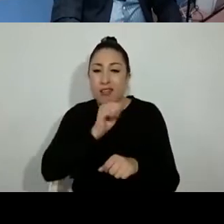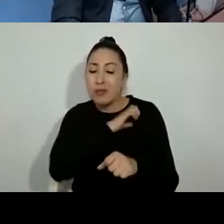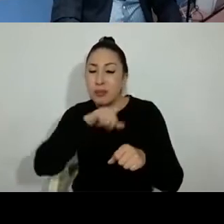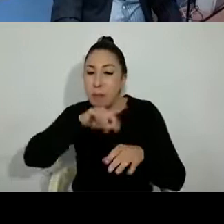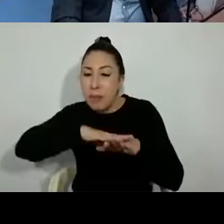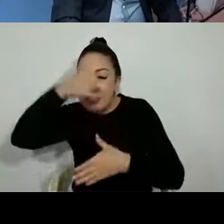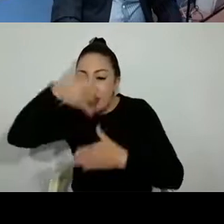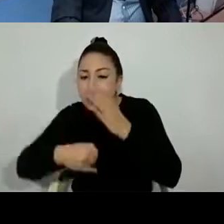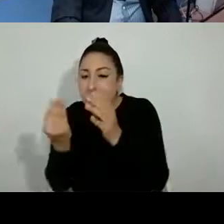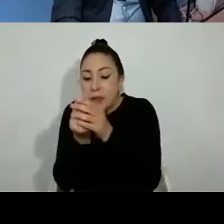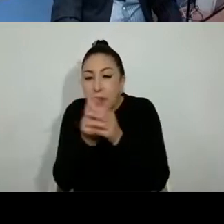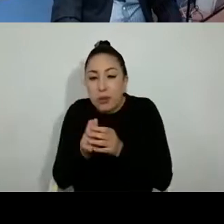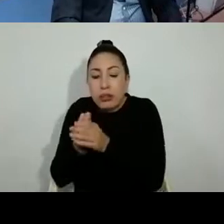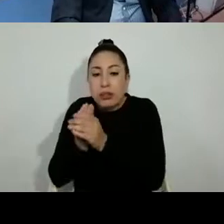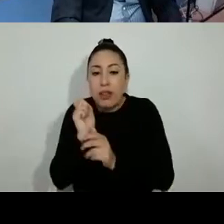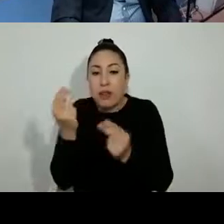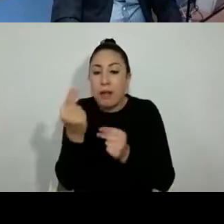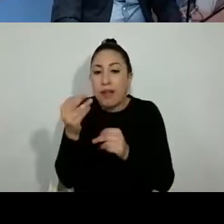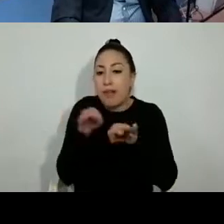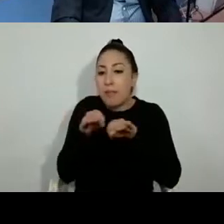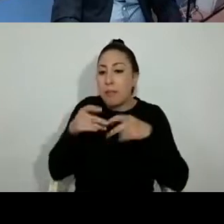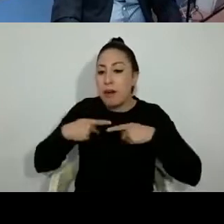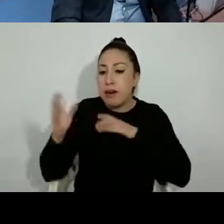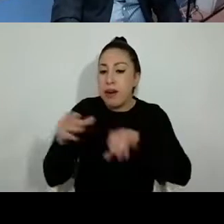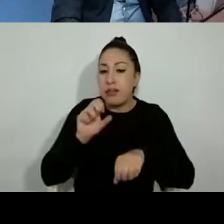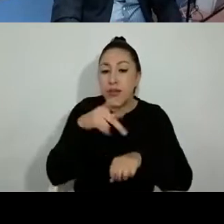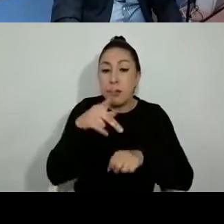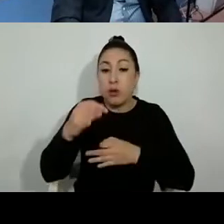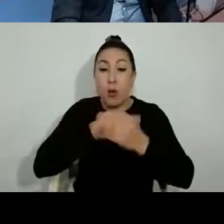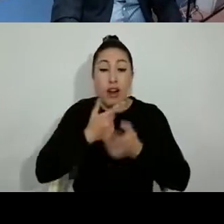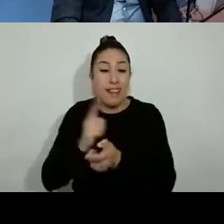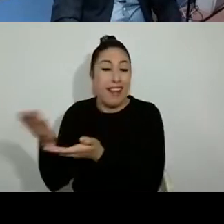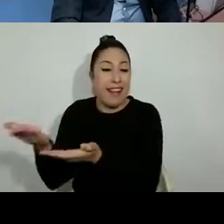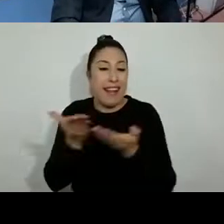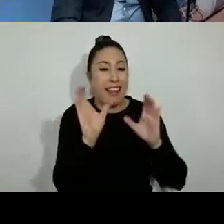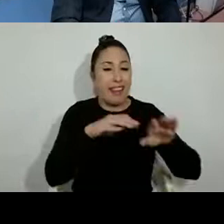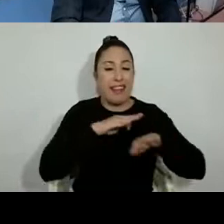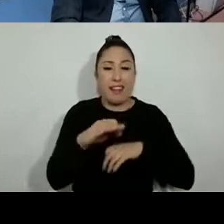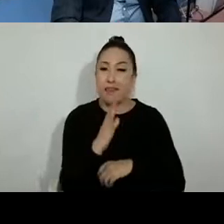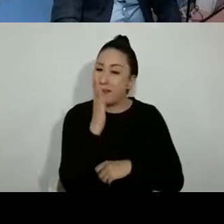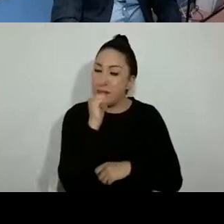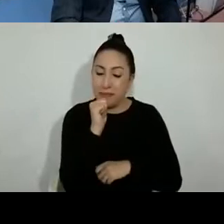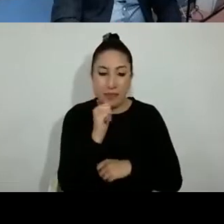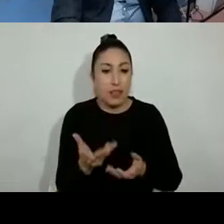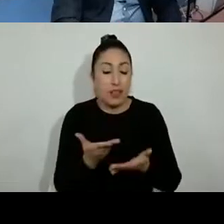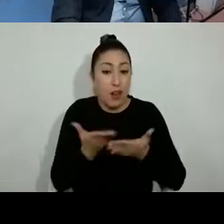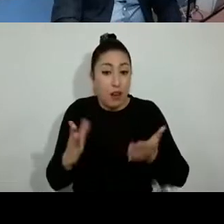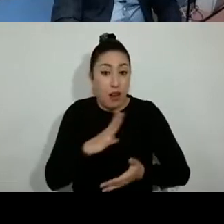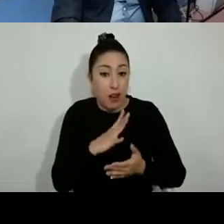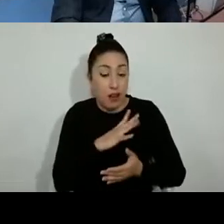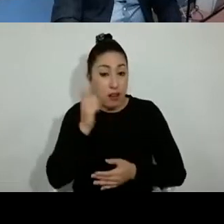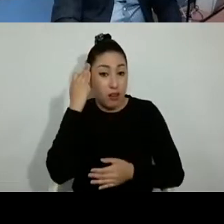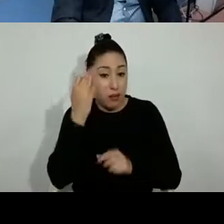nos vino a confrontar con las nuevas formas de trabajo,